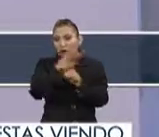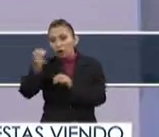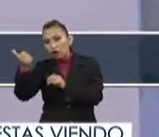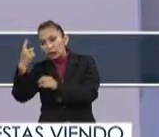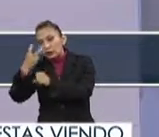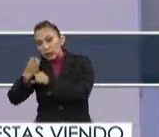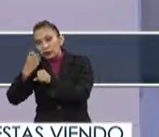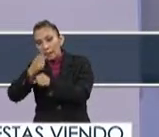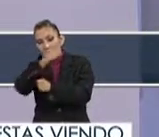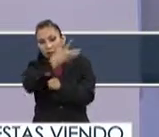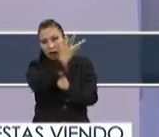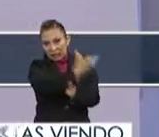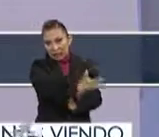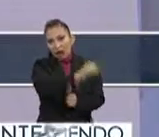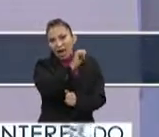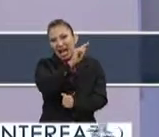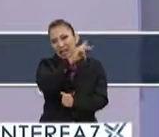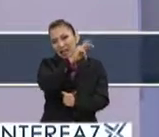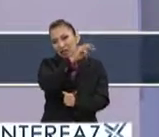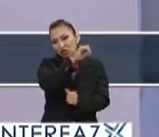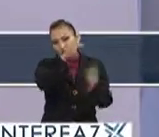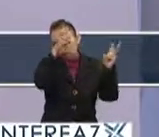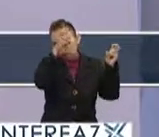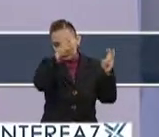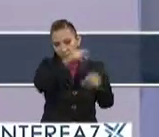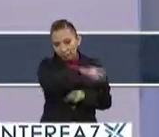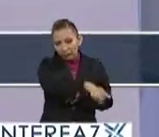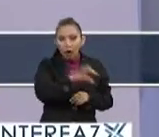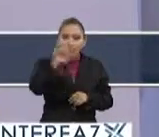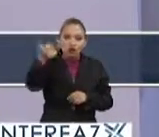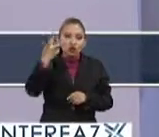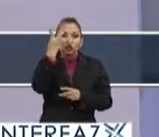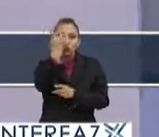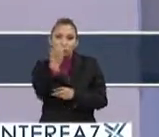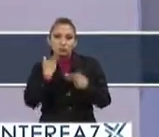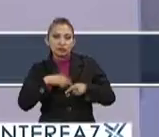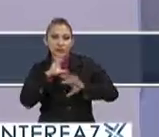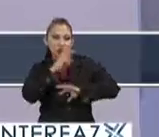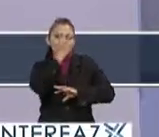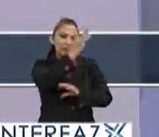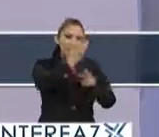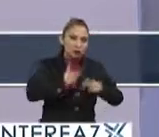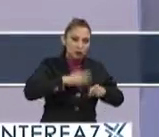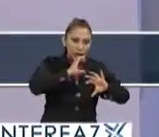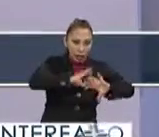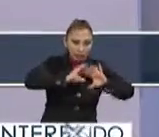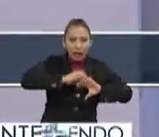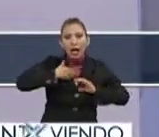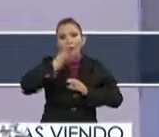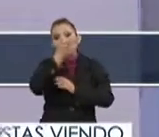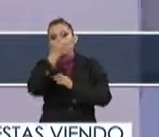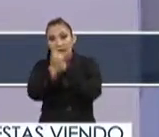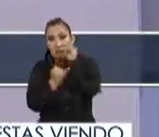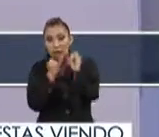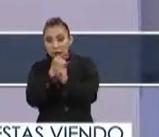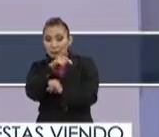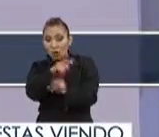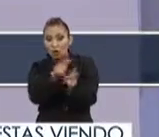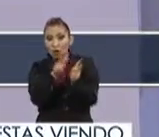del año del Quinteto de Alientos, ¿no? Tenemos pues muchos dúos, tríos, tenemos el Cuarteto Internacional, que